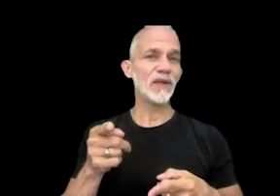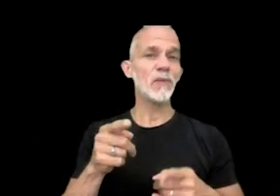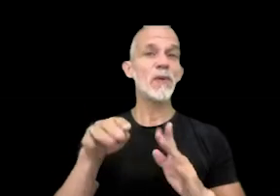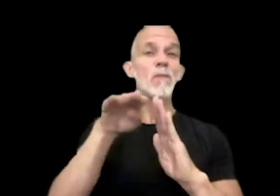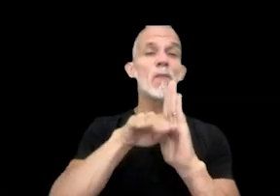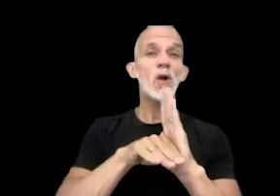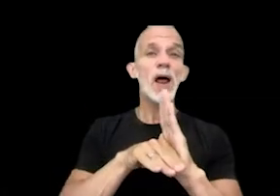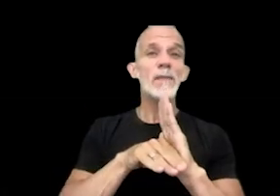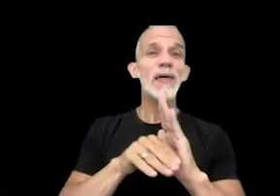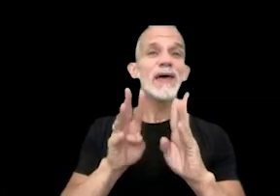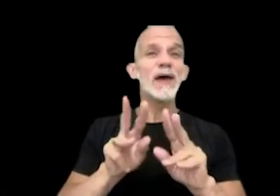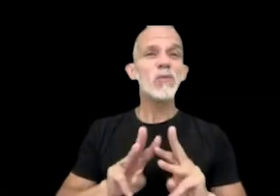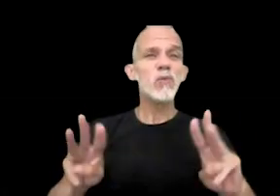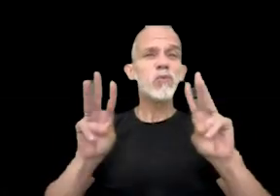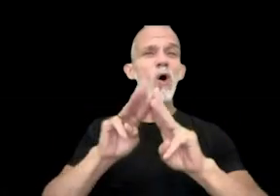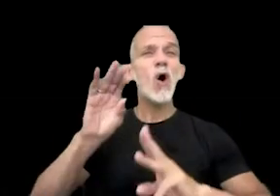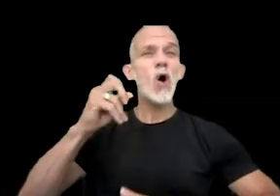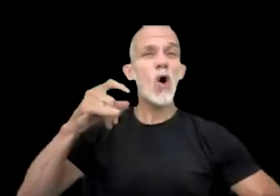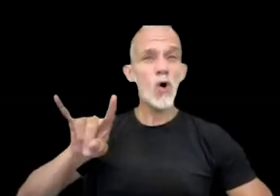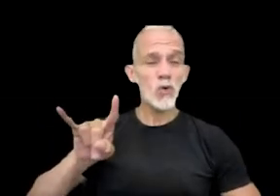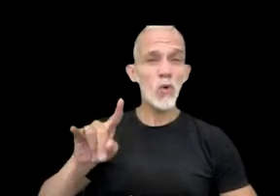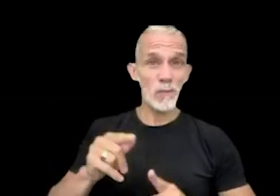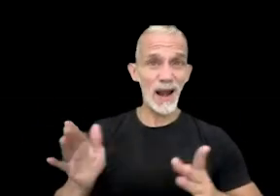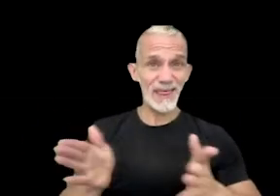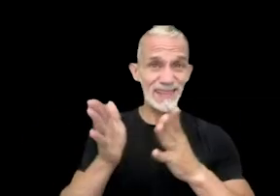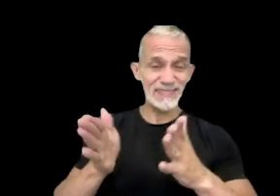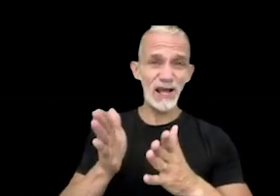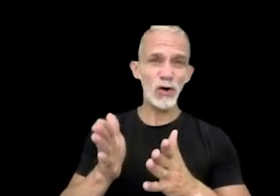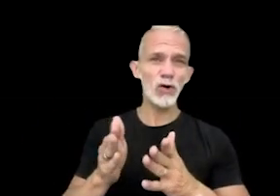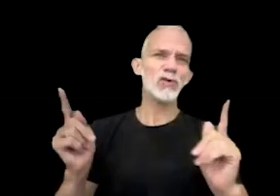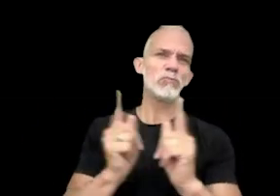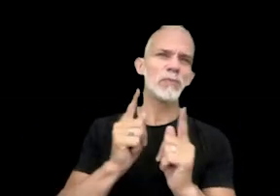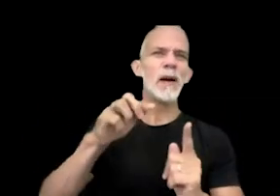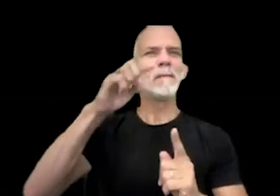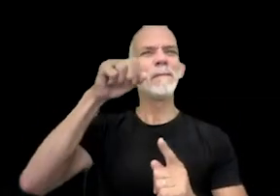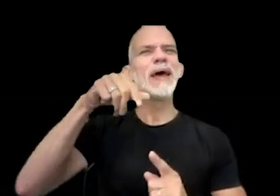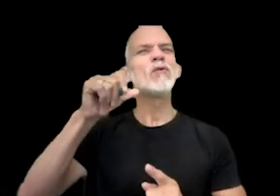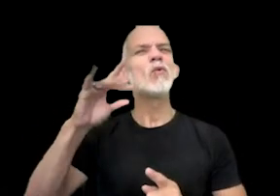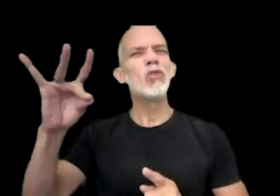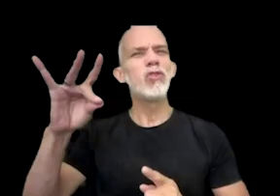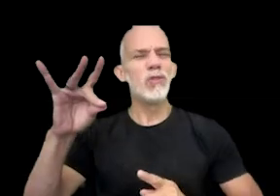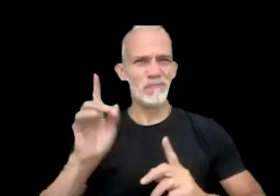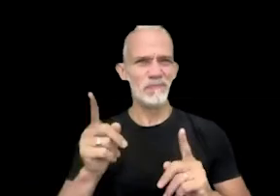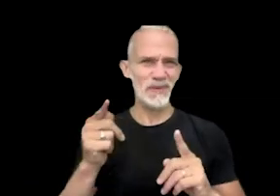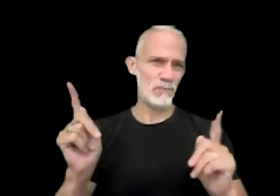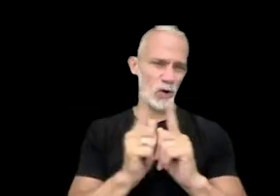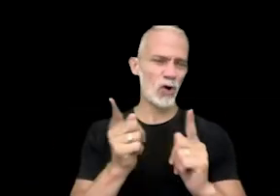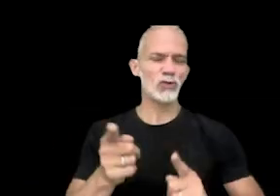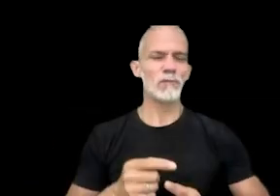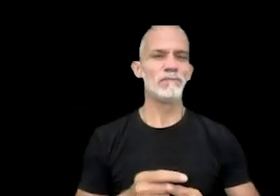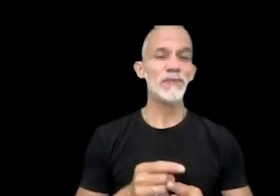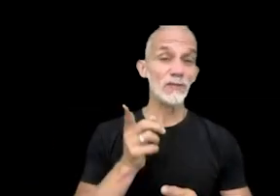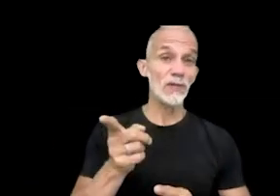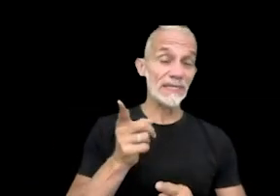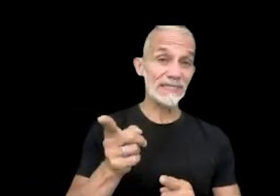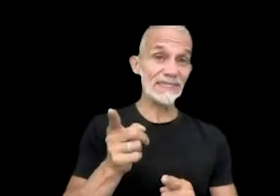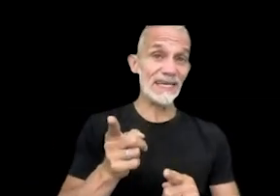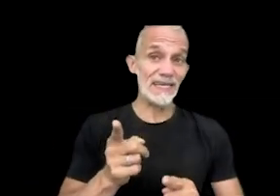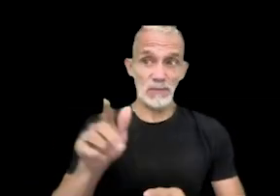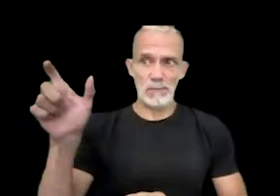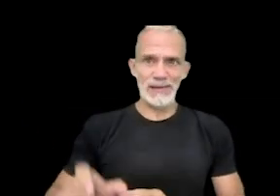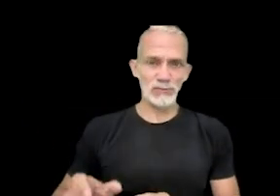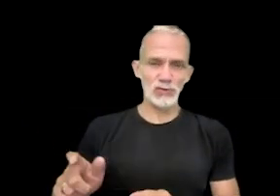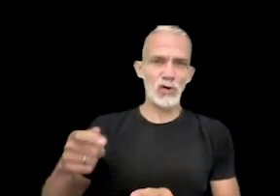Programa de Naciones Unidas para el Desarrollo, más conocido como PNUD, y de esta manera ese